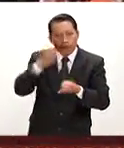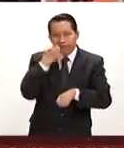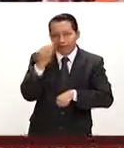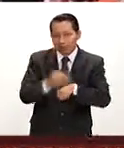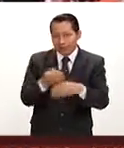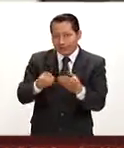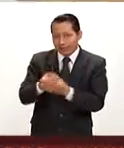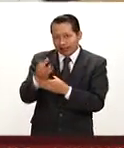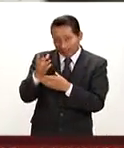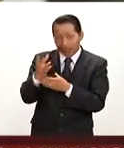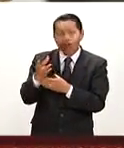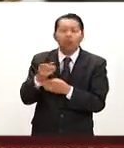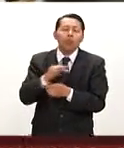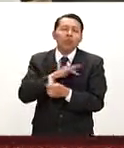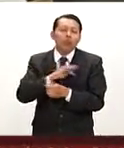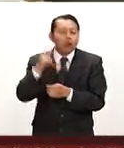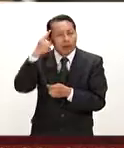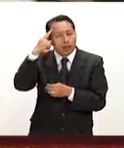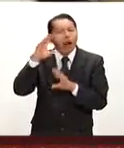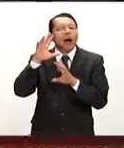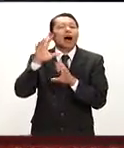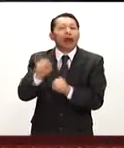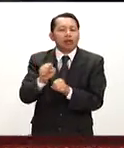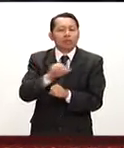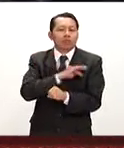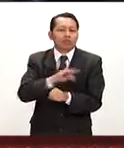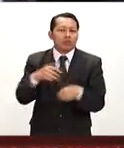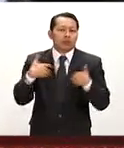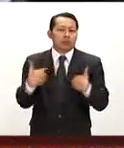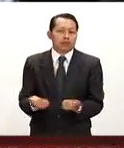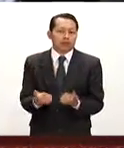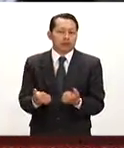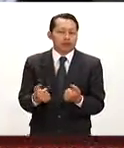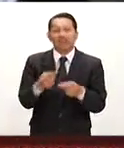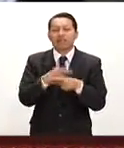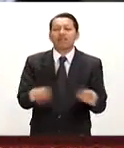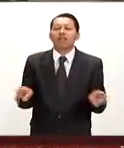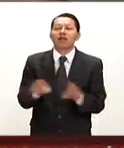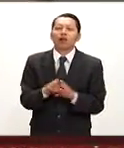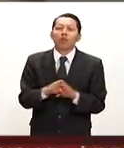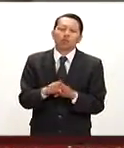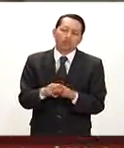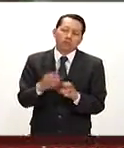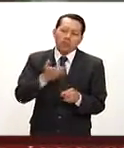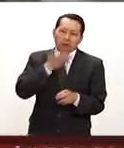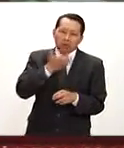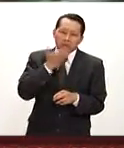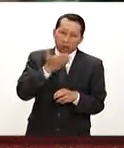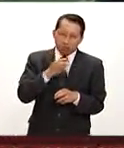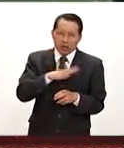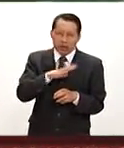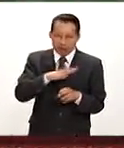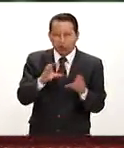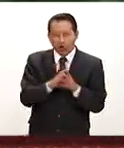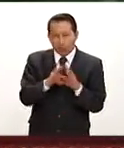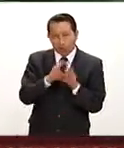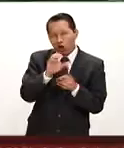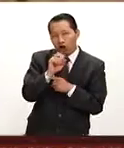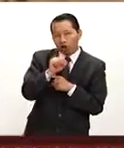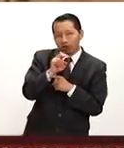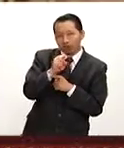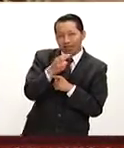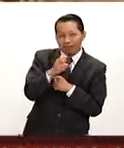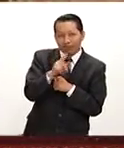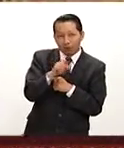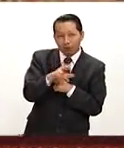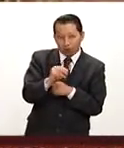egresado comprenderá esos 3 mundos, en vez de como se ofrece tradicionalmente en la educación de conservatorio, que tiene